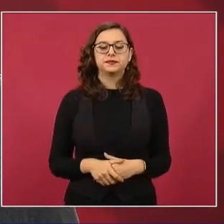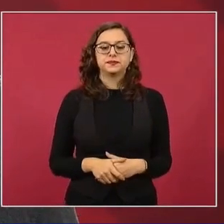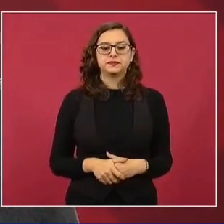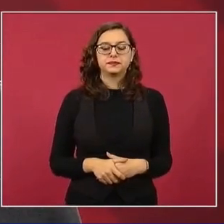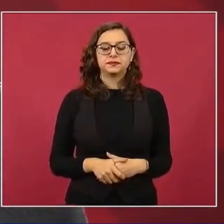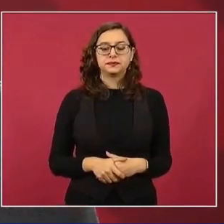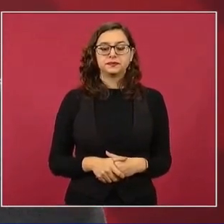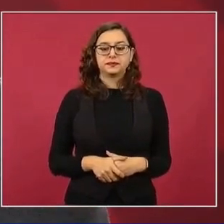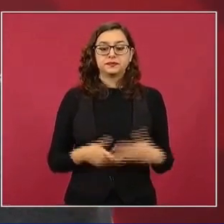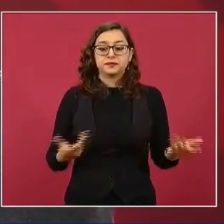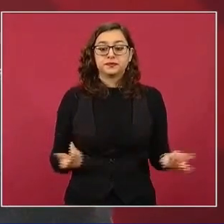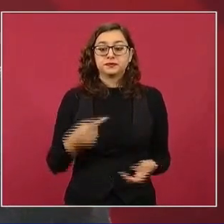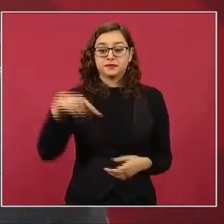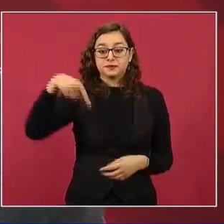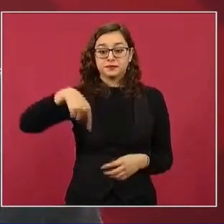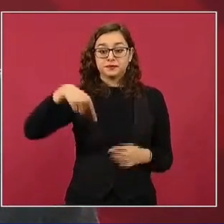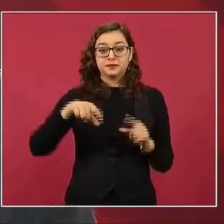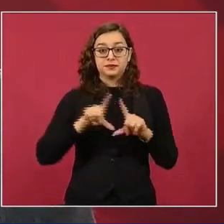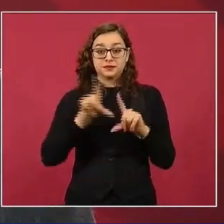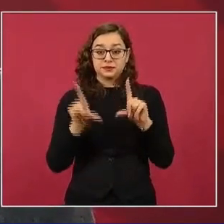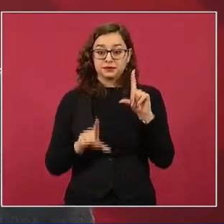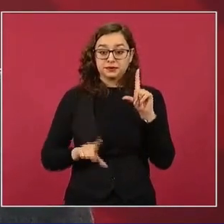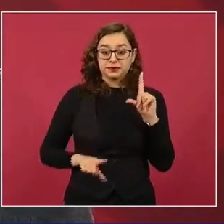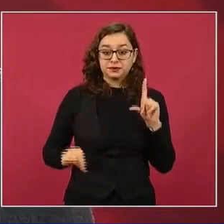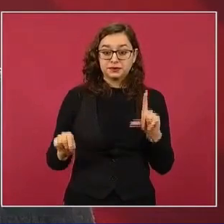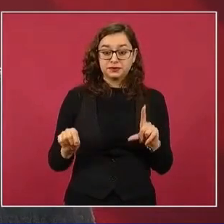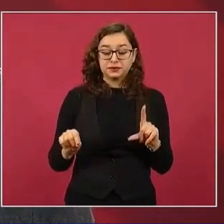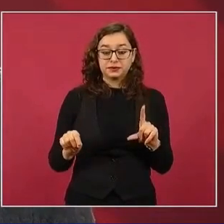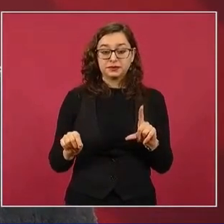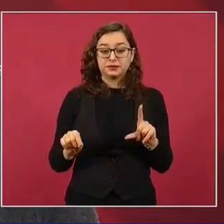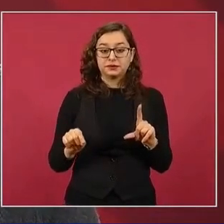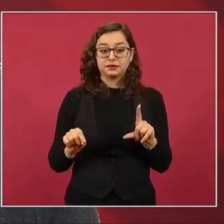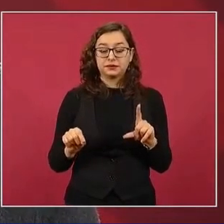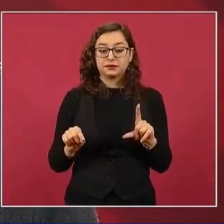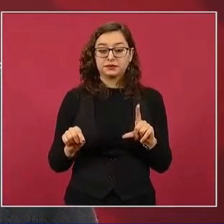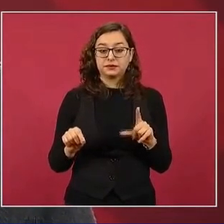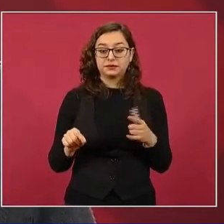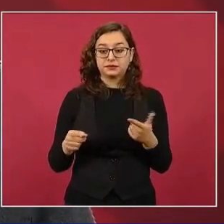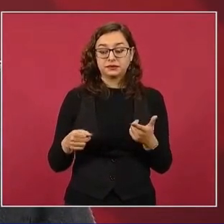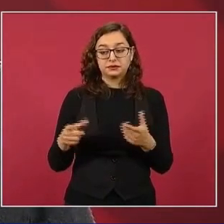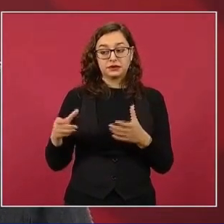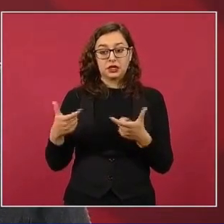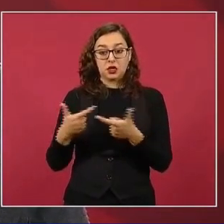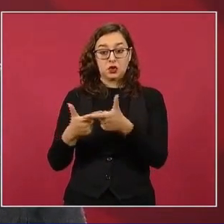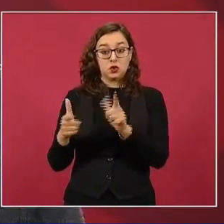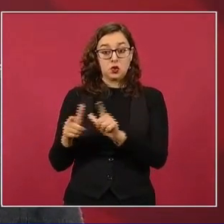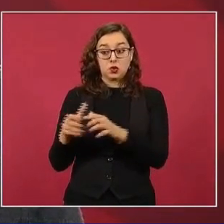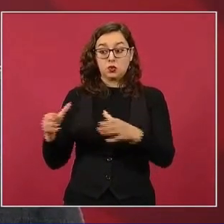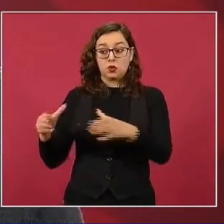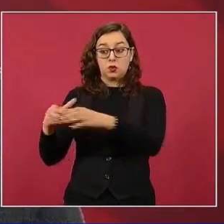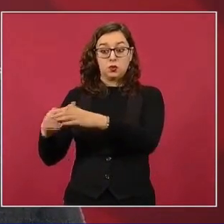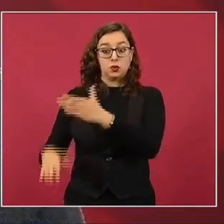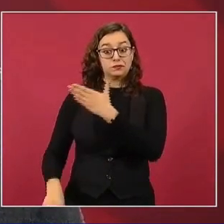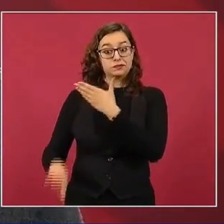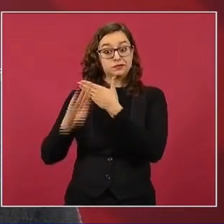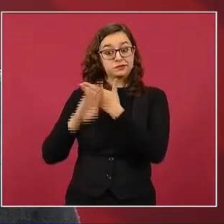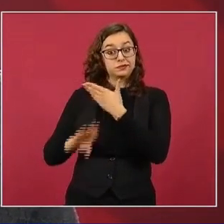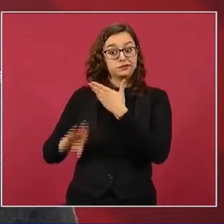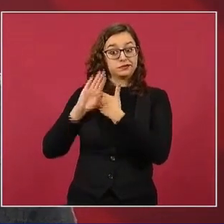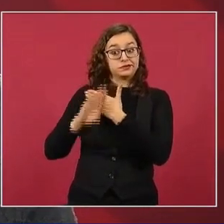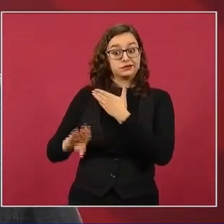Había aquí en México, sobre todo nuestros adversarios, ¿no?